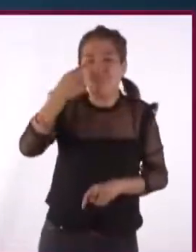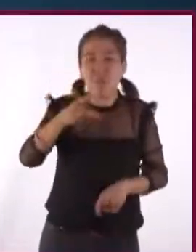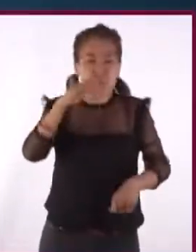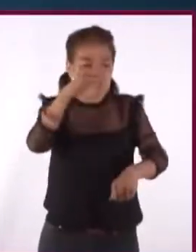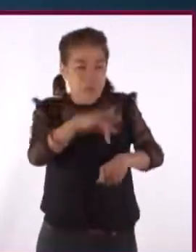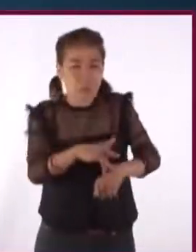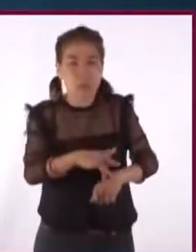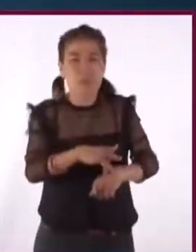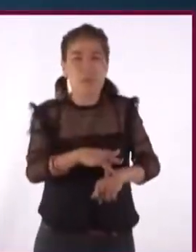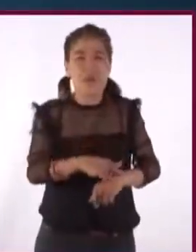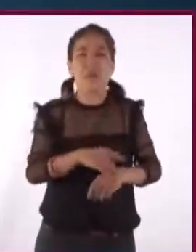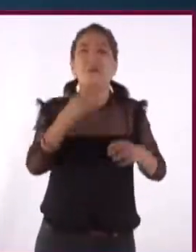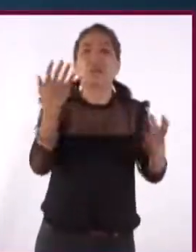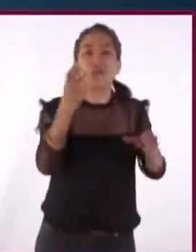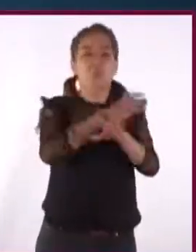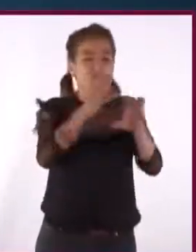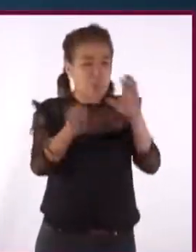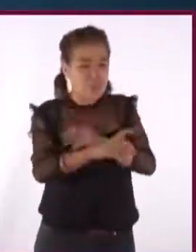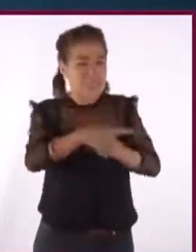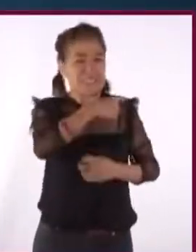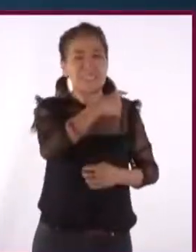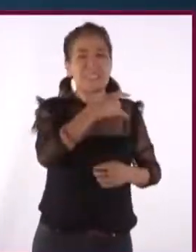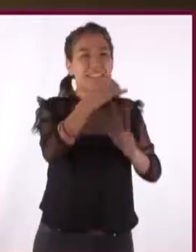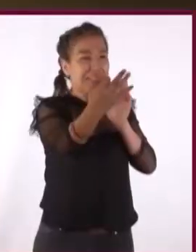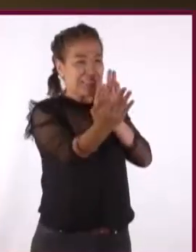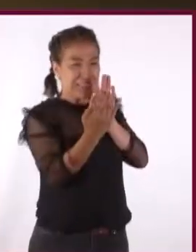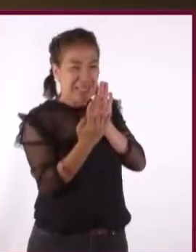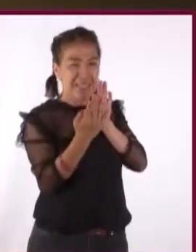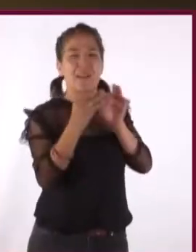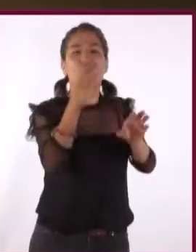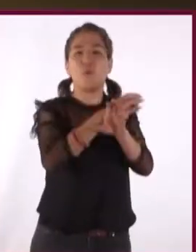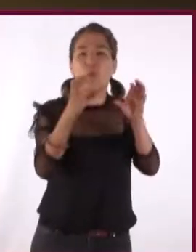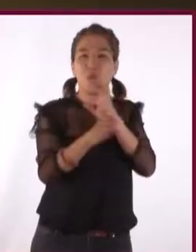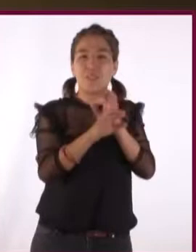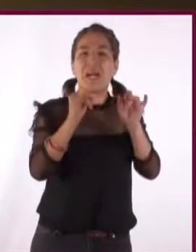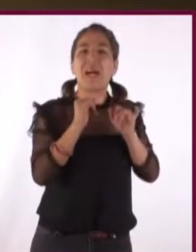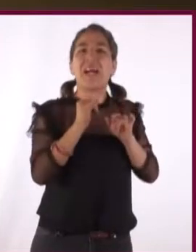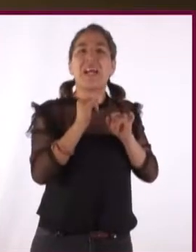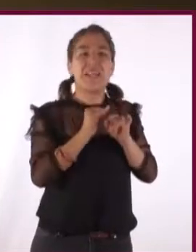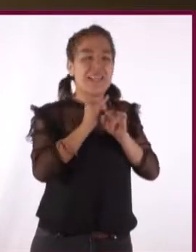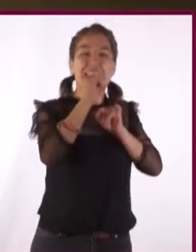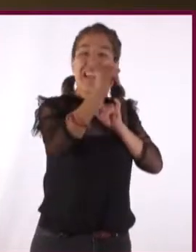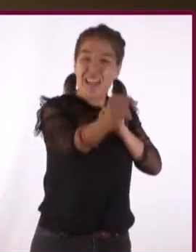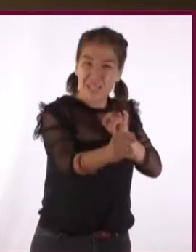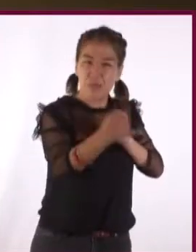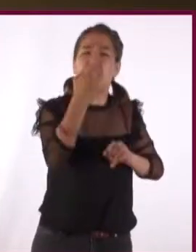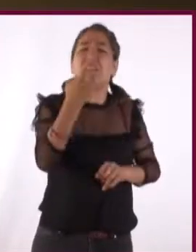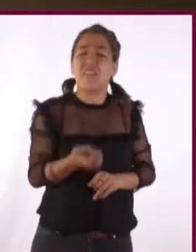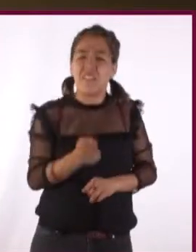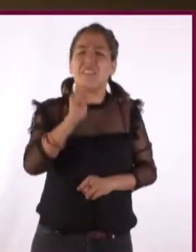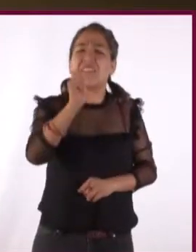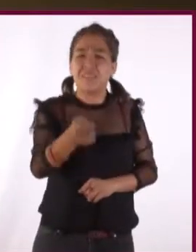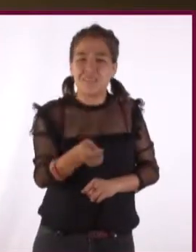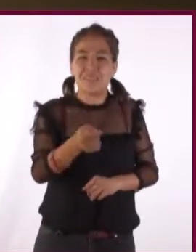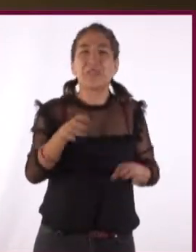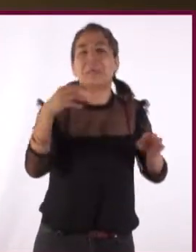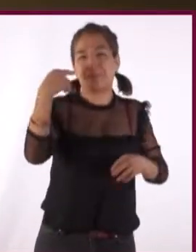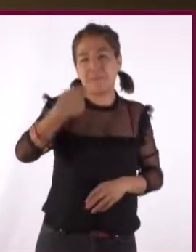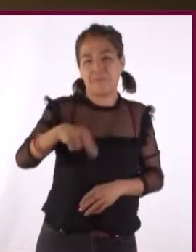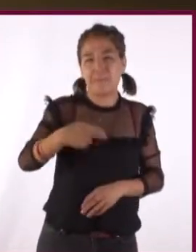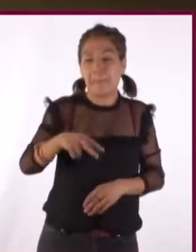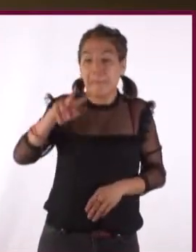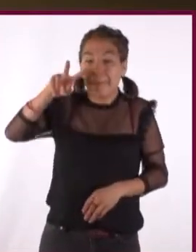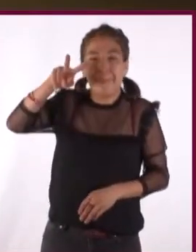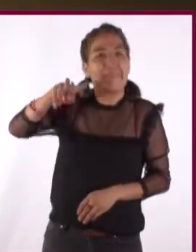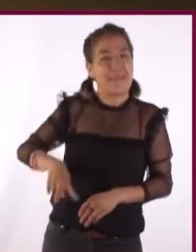sensaciones, podemos percibir cosas cerca y cosas lejos, y todo esto es una primera aproximación a lo que